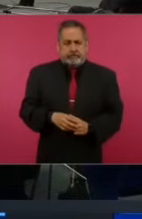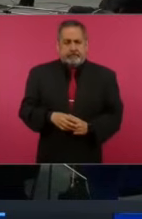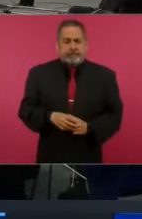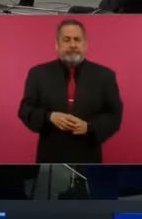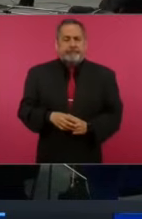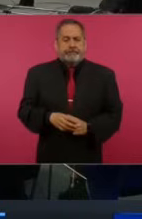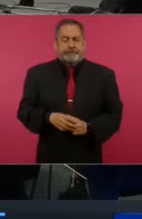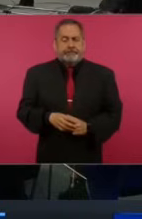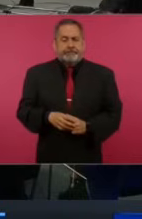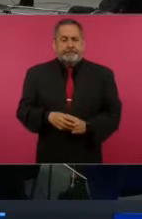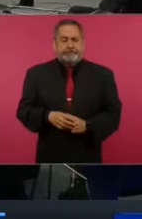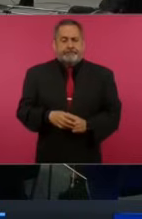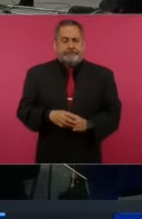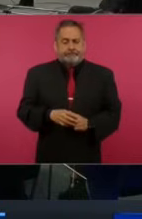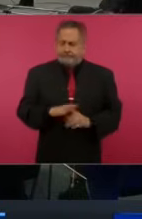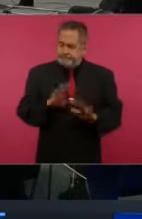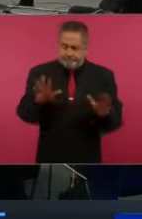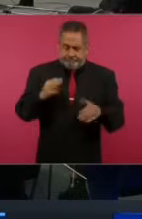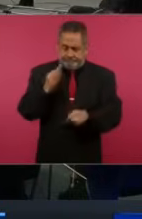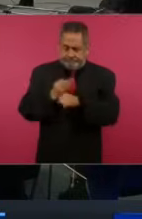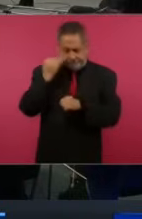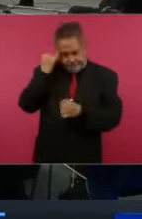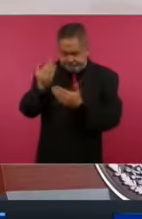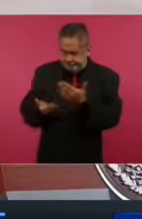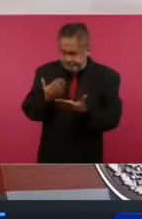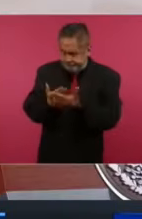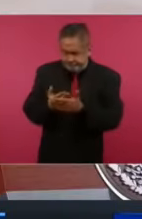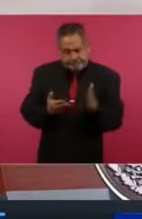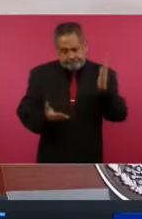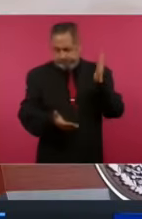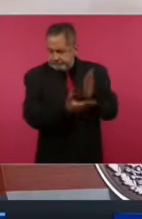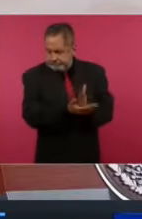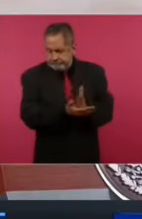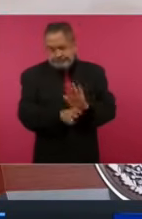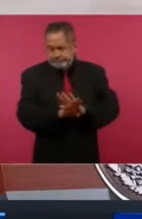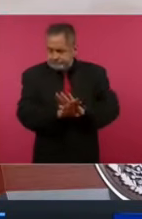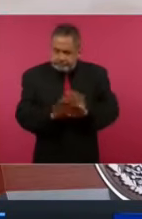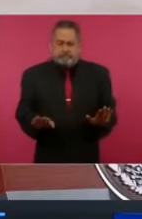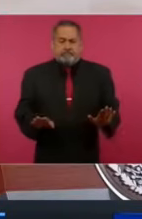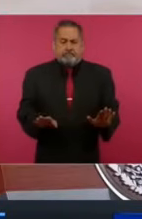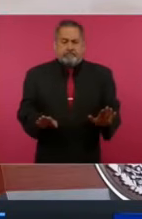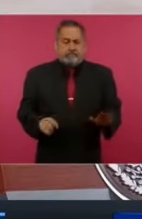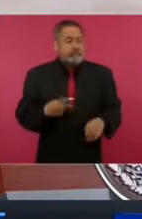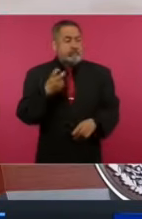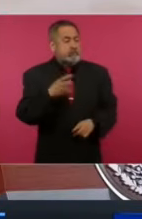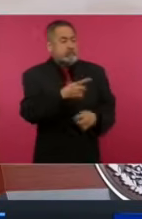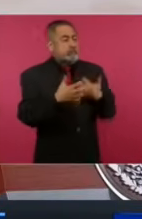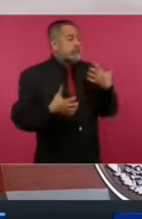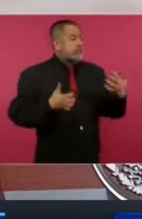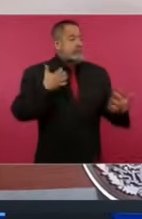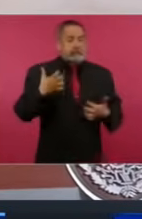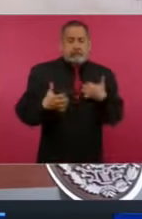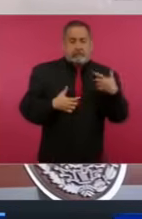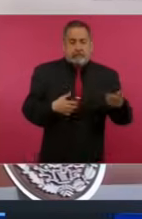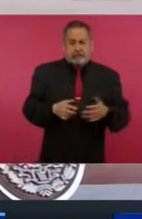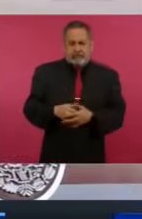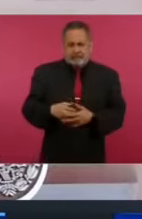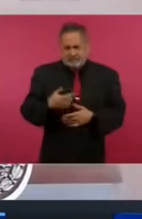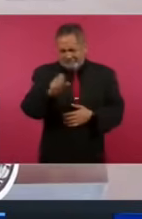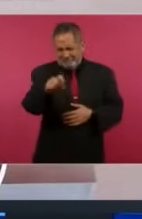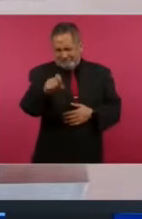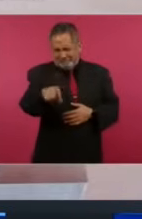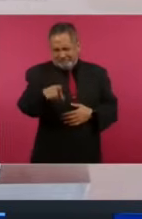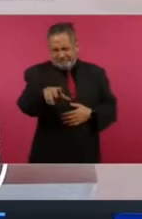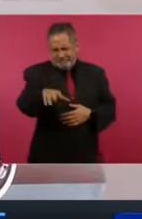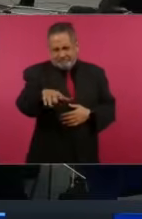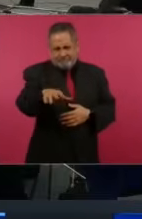Bloomberg sobre los delitos, ¿no? Y además, digo, se ha gastado muchísimo dinero por parte